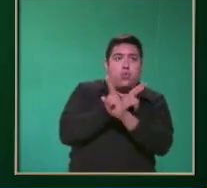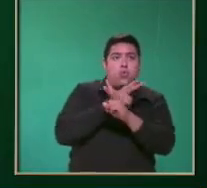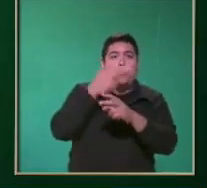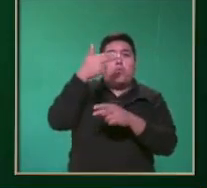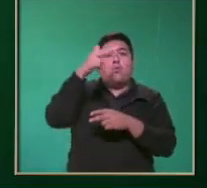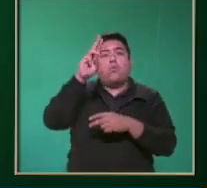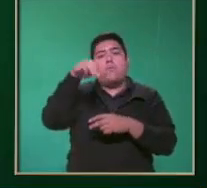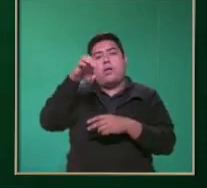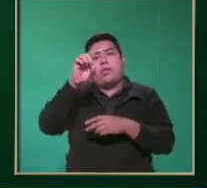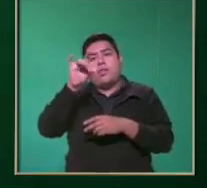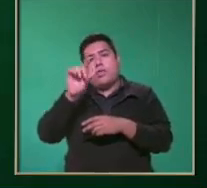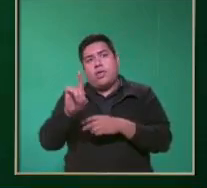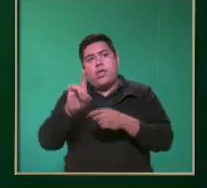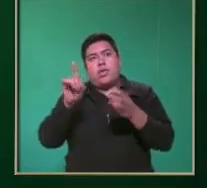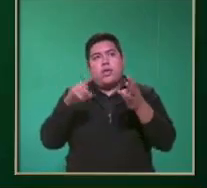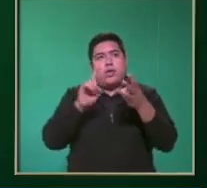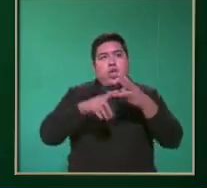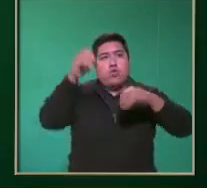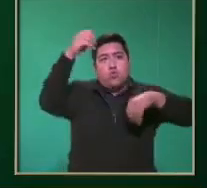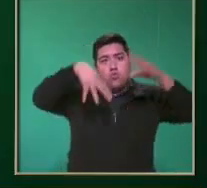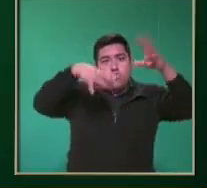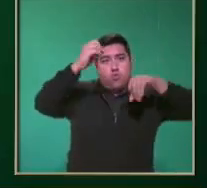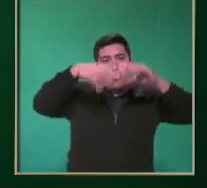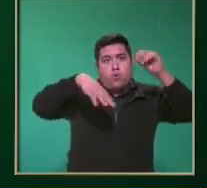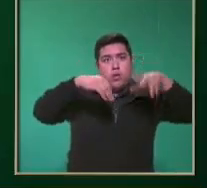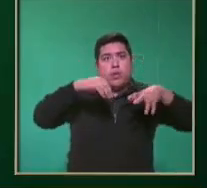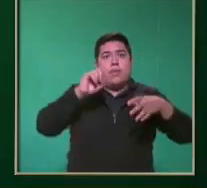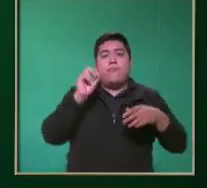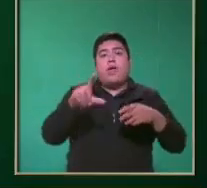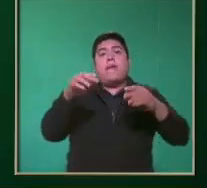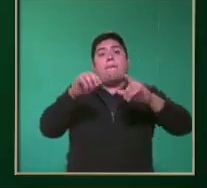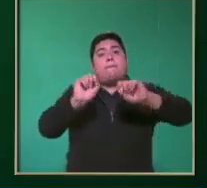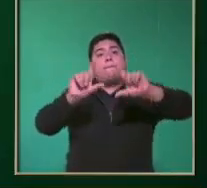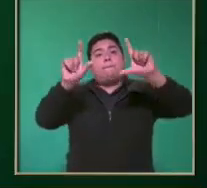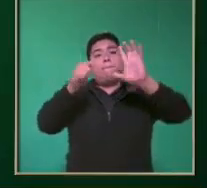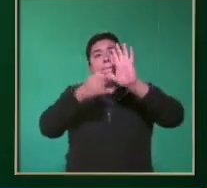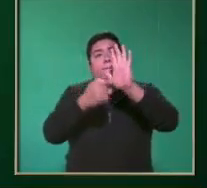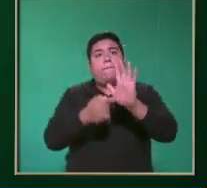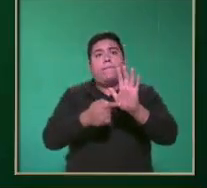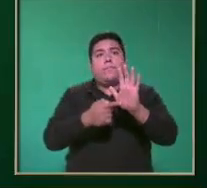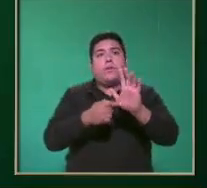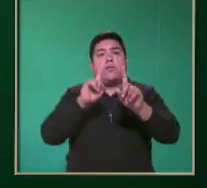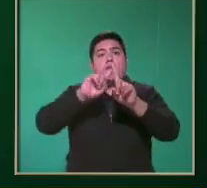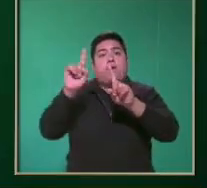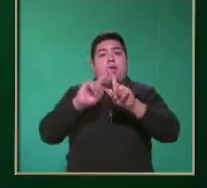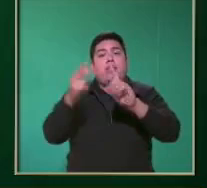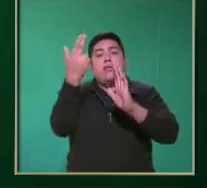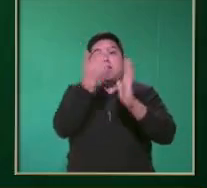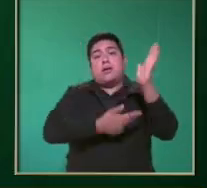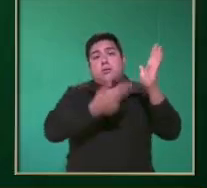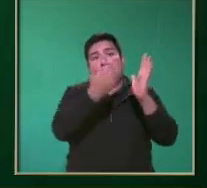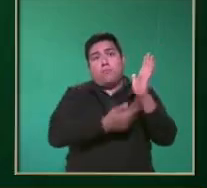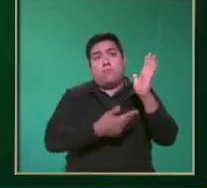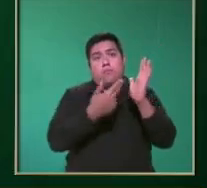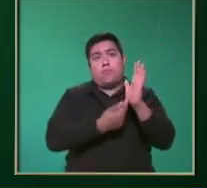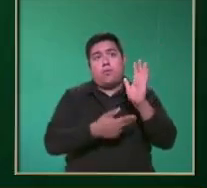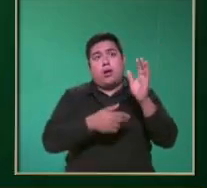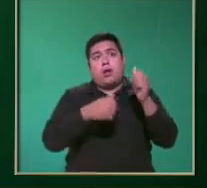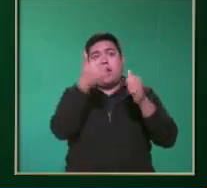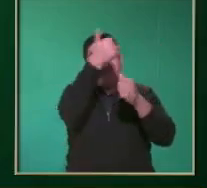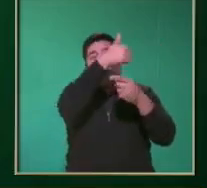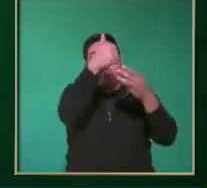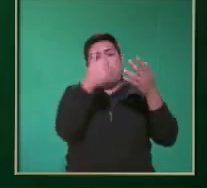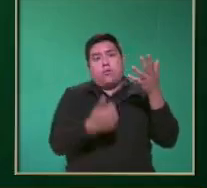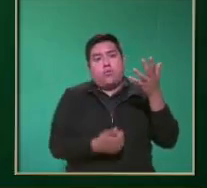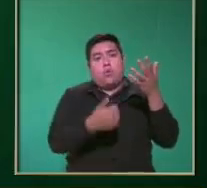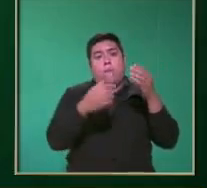humedad y precipitación? Inclusive te presenté en pantalla esa vez los instrumentos que nos servían para medir cada elemento.